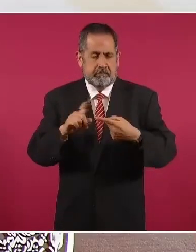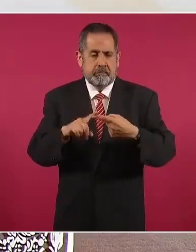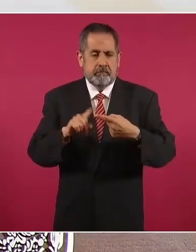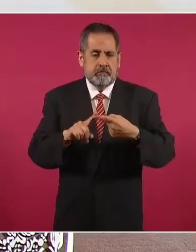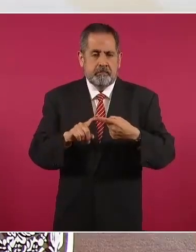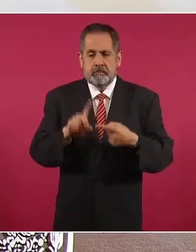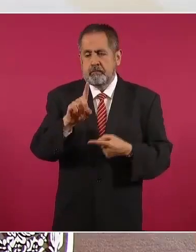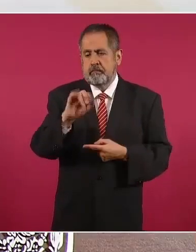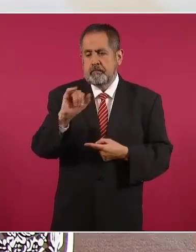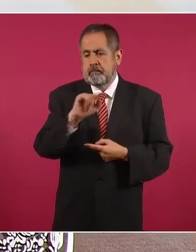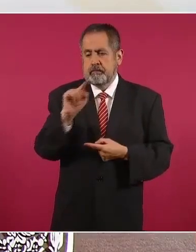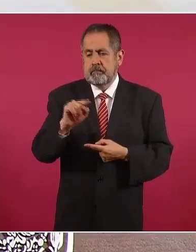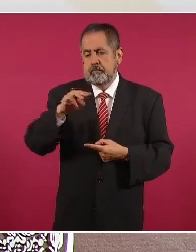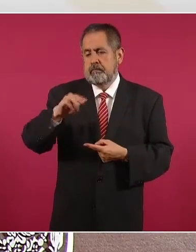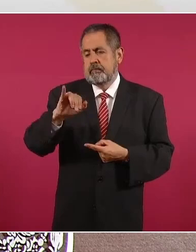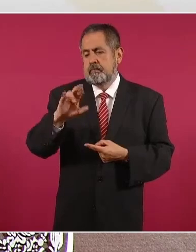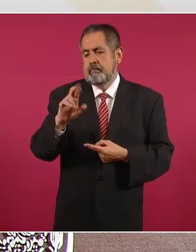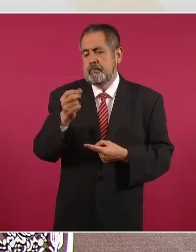Díaz Mirón,